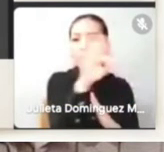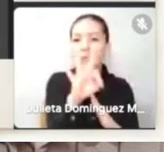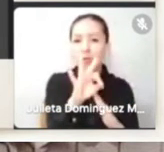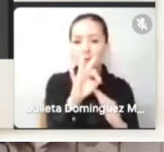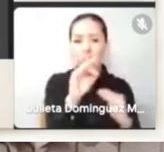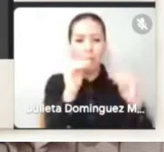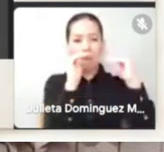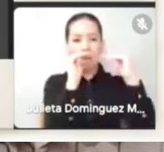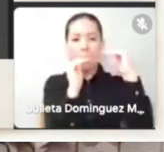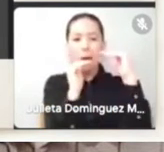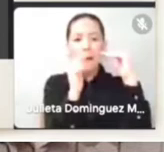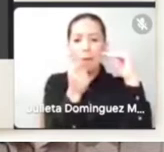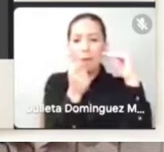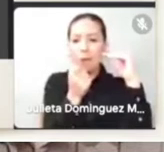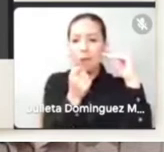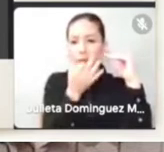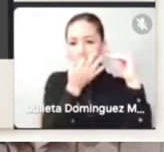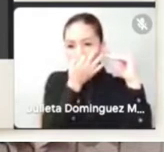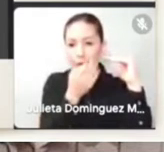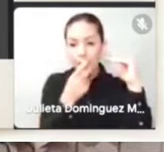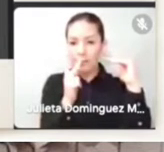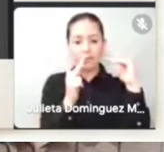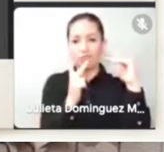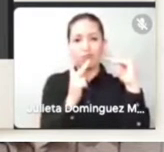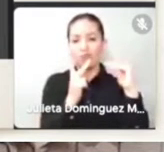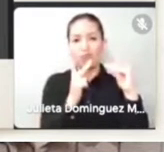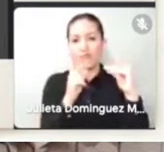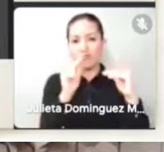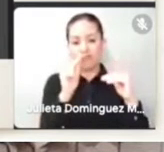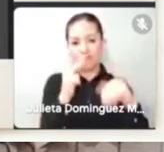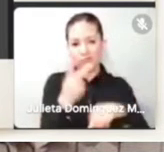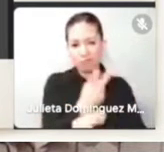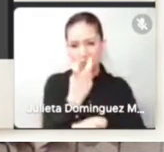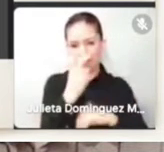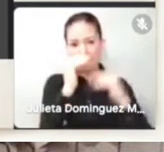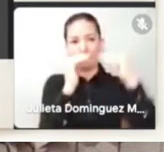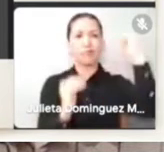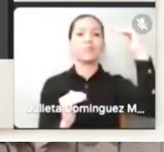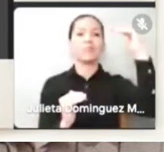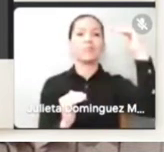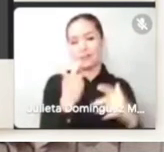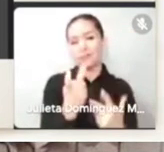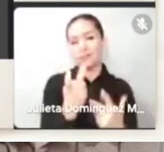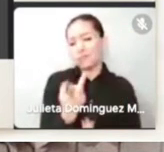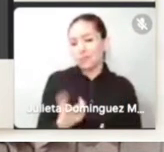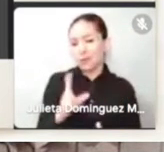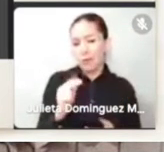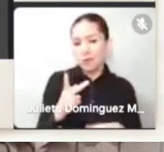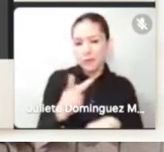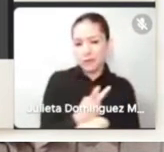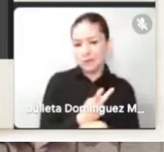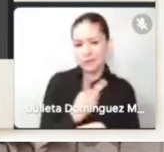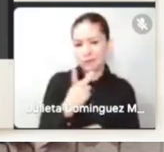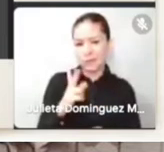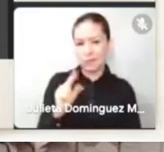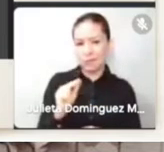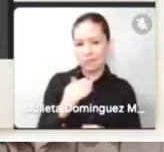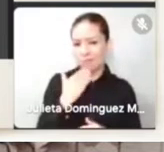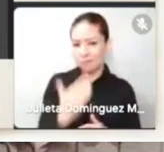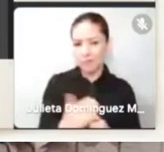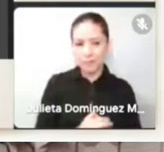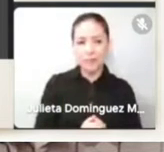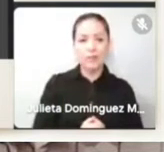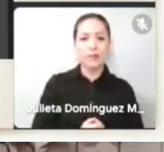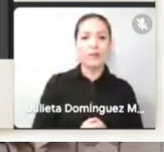sucede. En consecuencia, se propone calificar este agravio como infundado. Como tercer motivo de disenso,